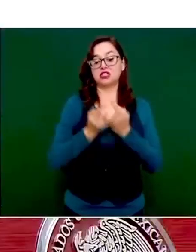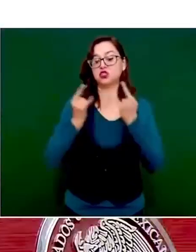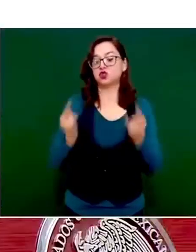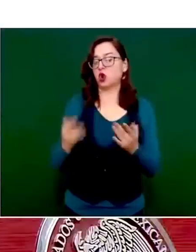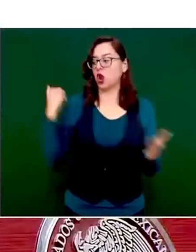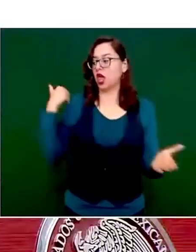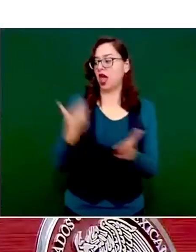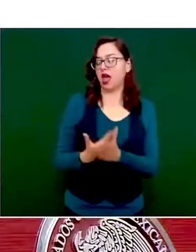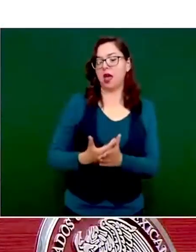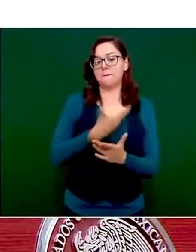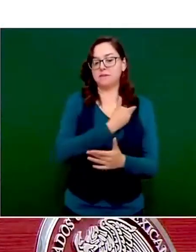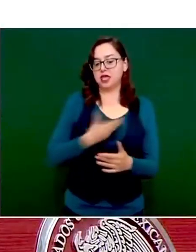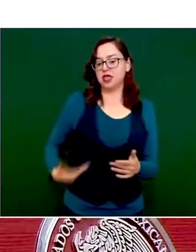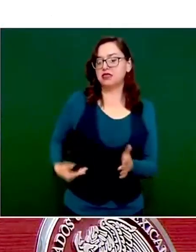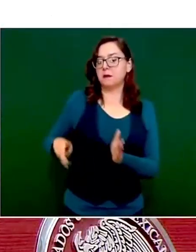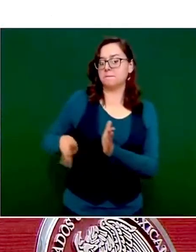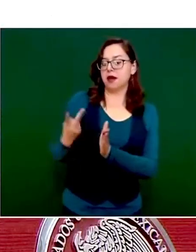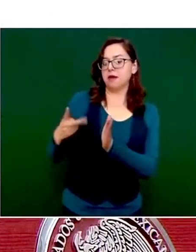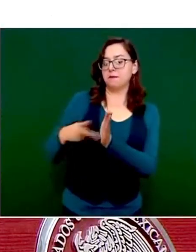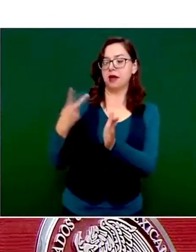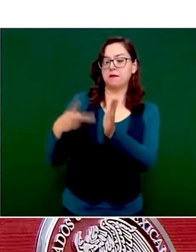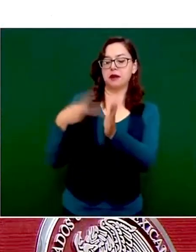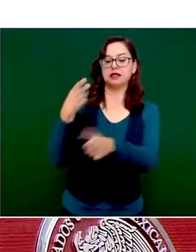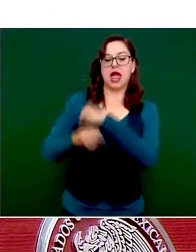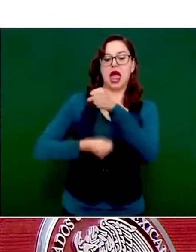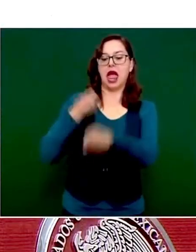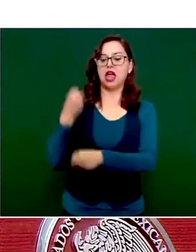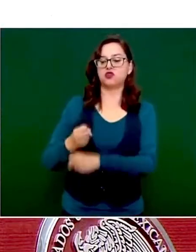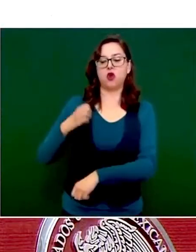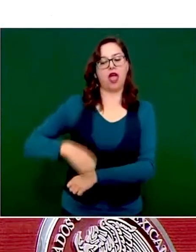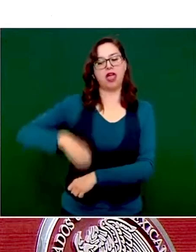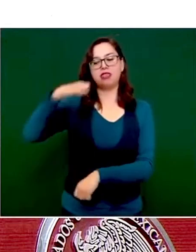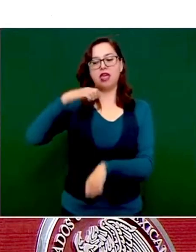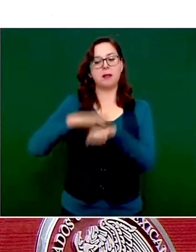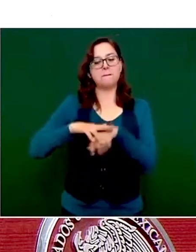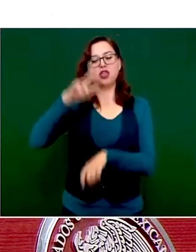presidente constitucional en la historia de México.